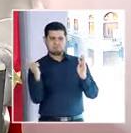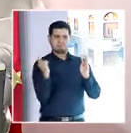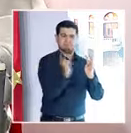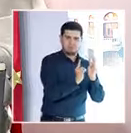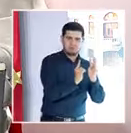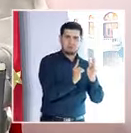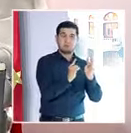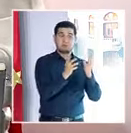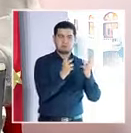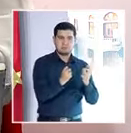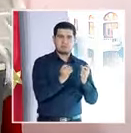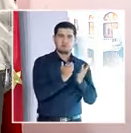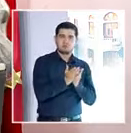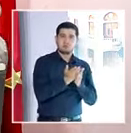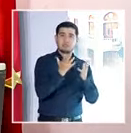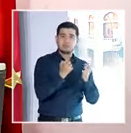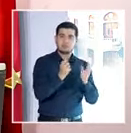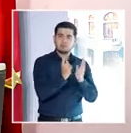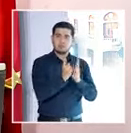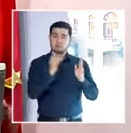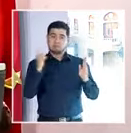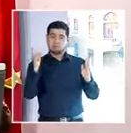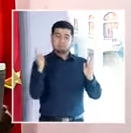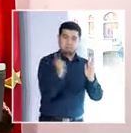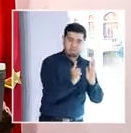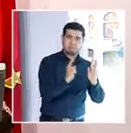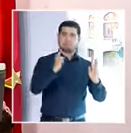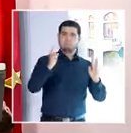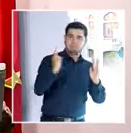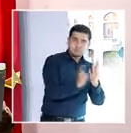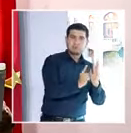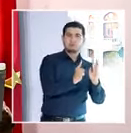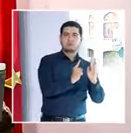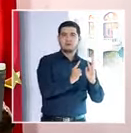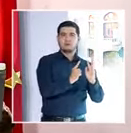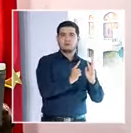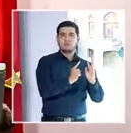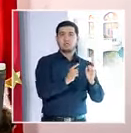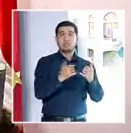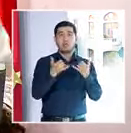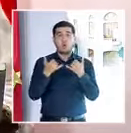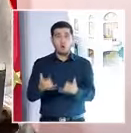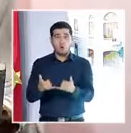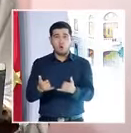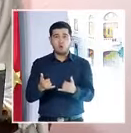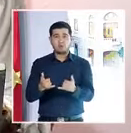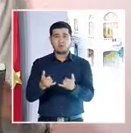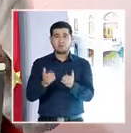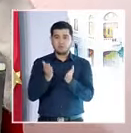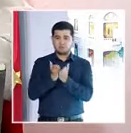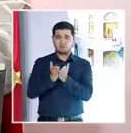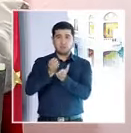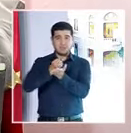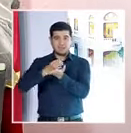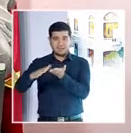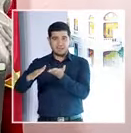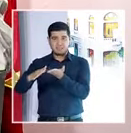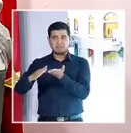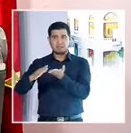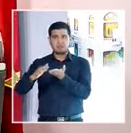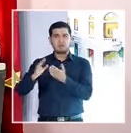expresión. Sin embargo, hoy la matrícula cero es una política de Estado y el orgullo que